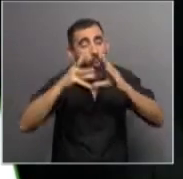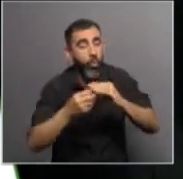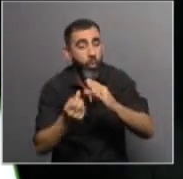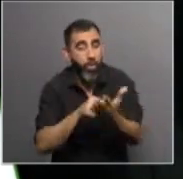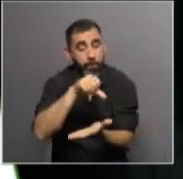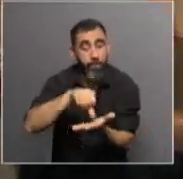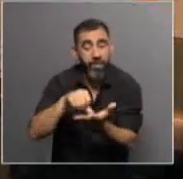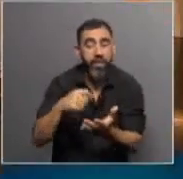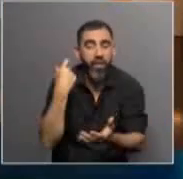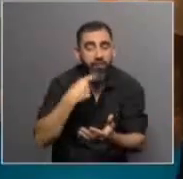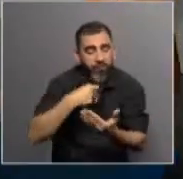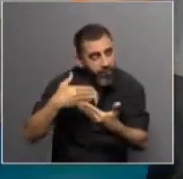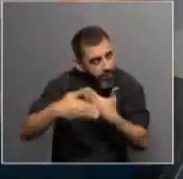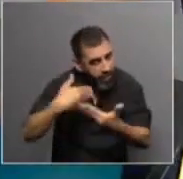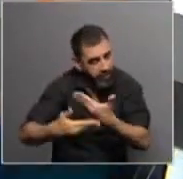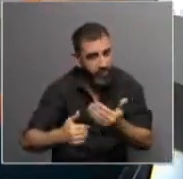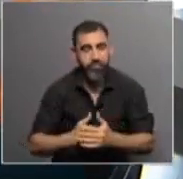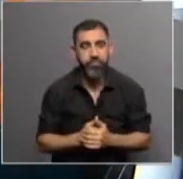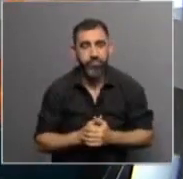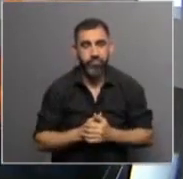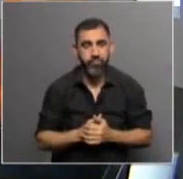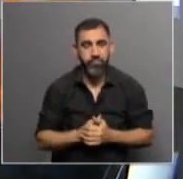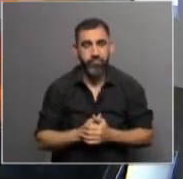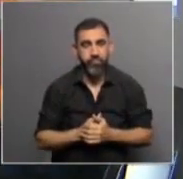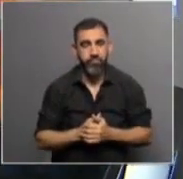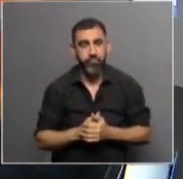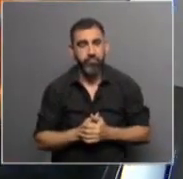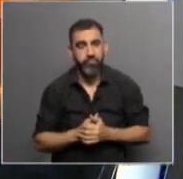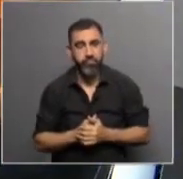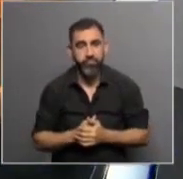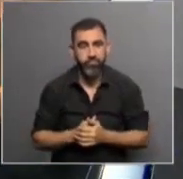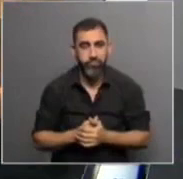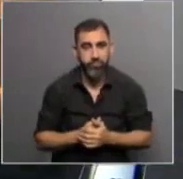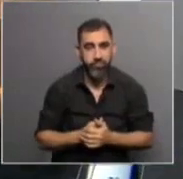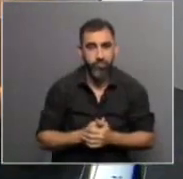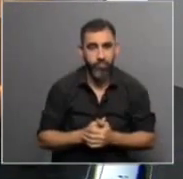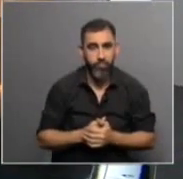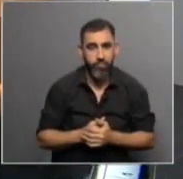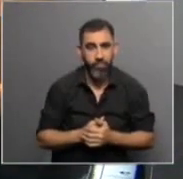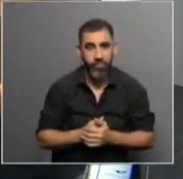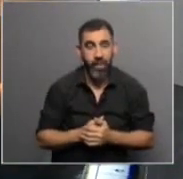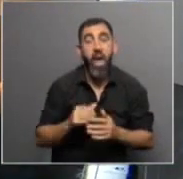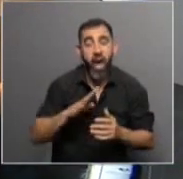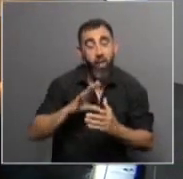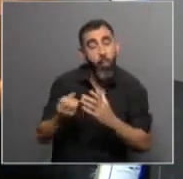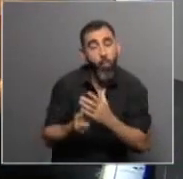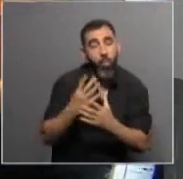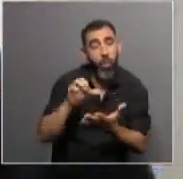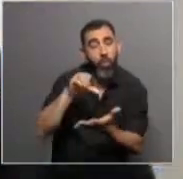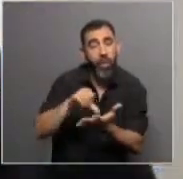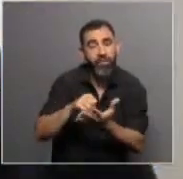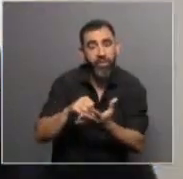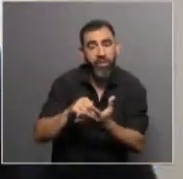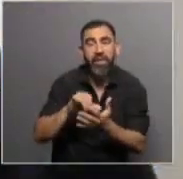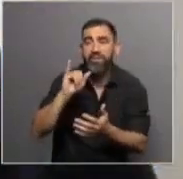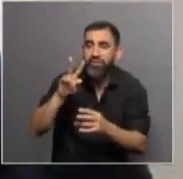estamos viendo, ¿no? Y está ahí. En realidad, te voy a corregir, es un modelo de país que lo estamos viendo.